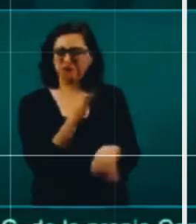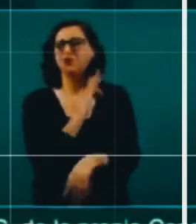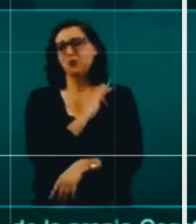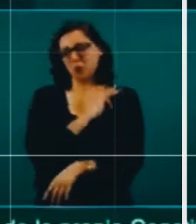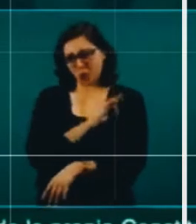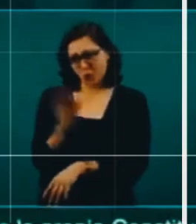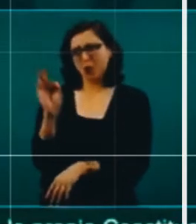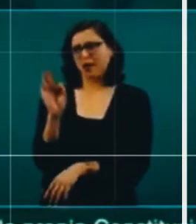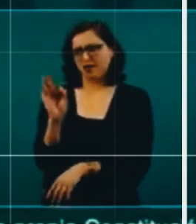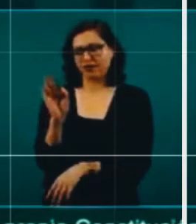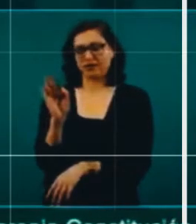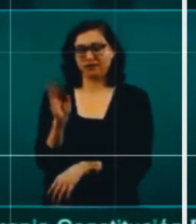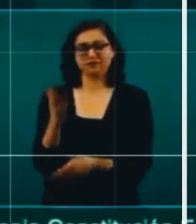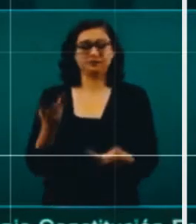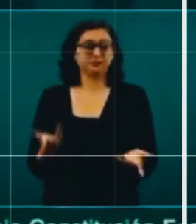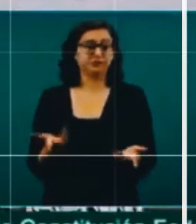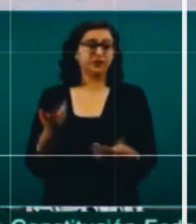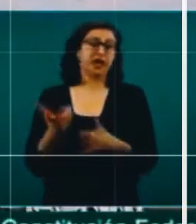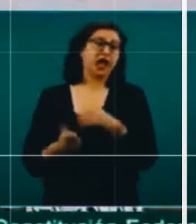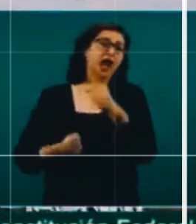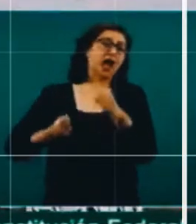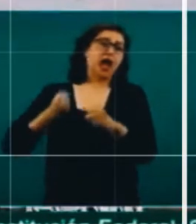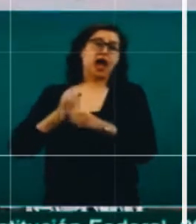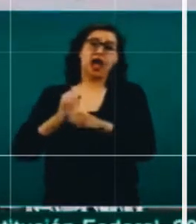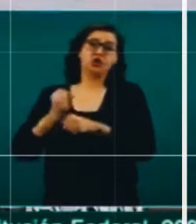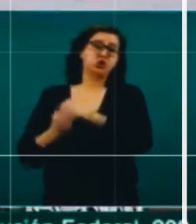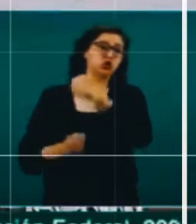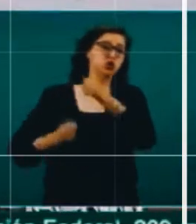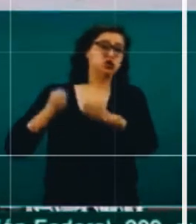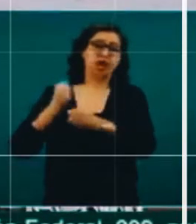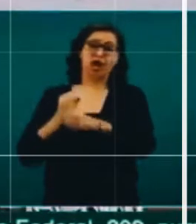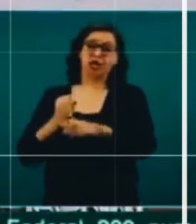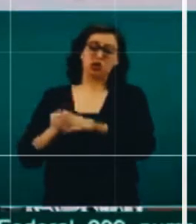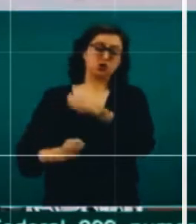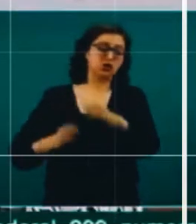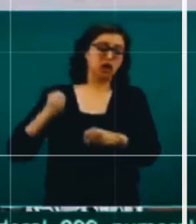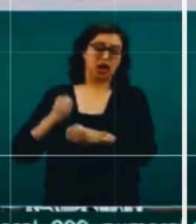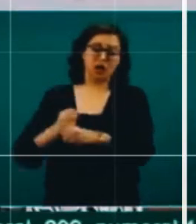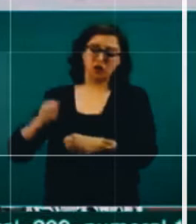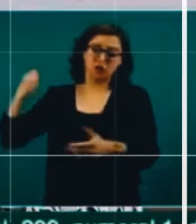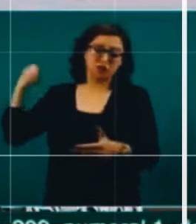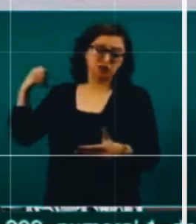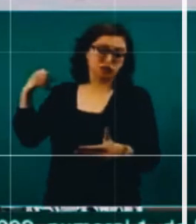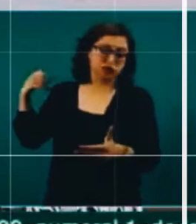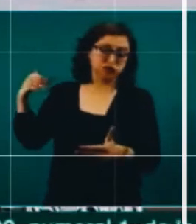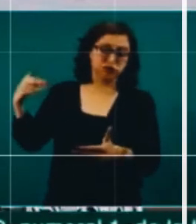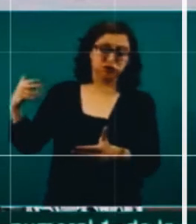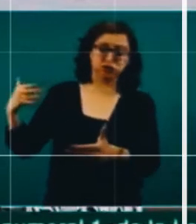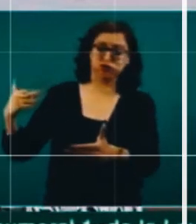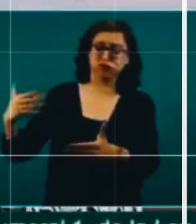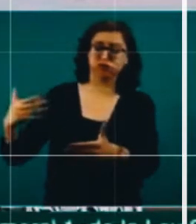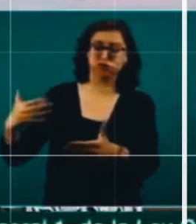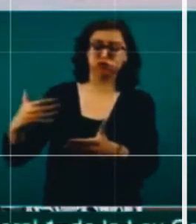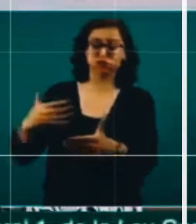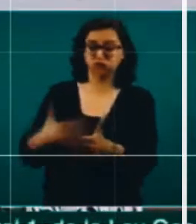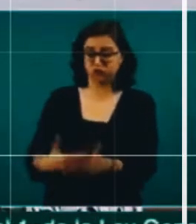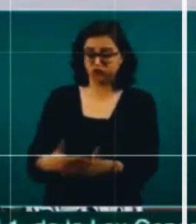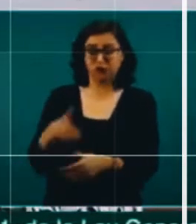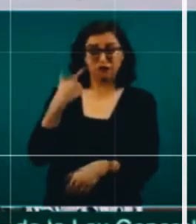hace siglos, eso es lo que les mando a decir a los niños de